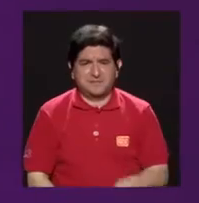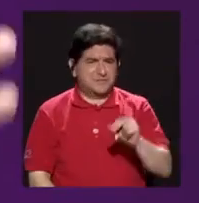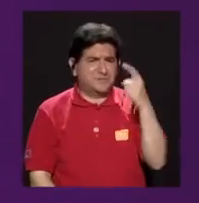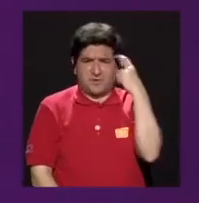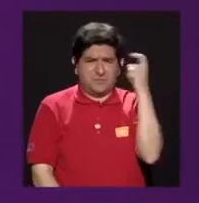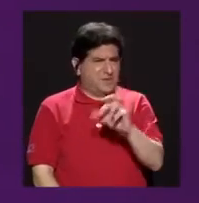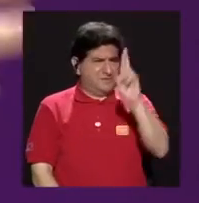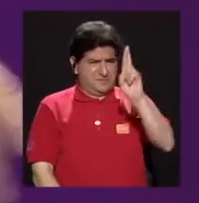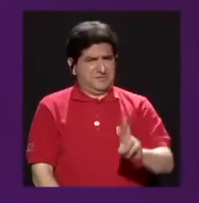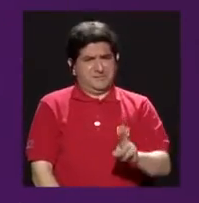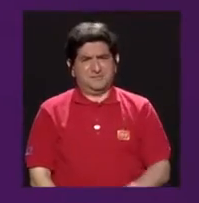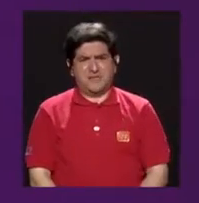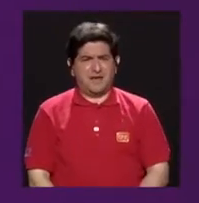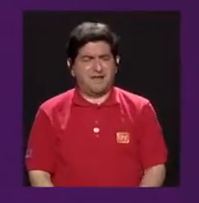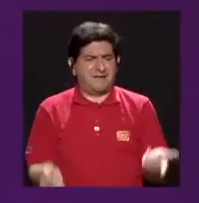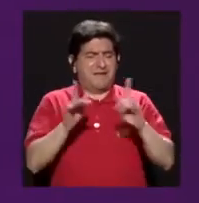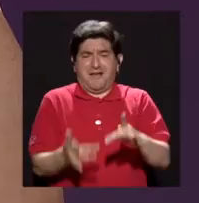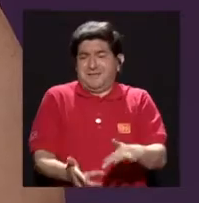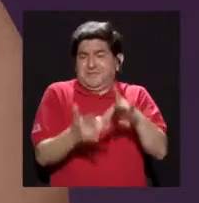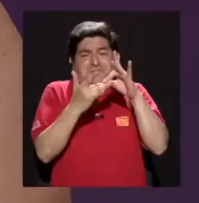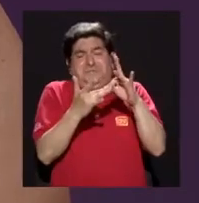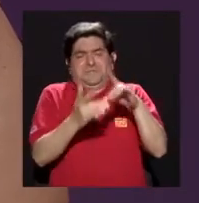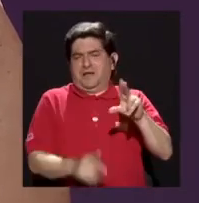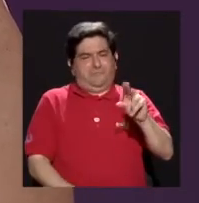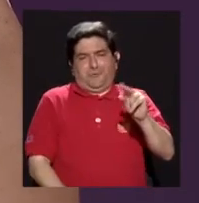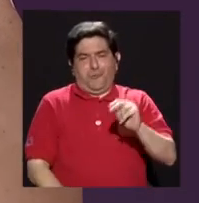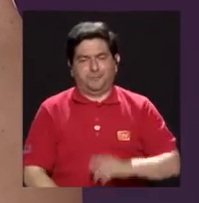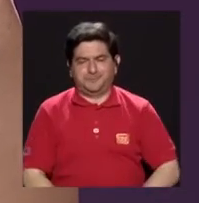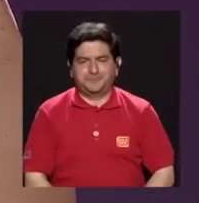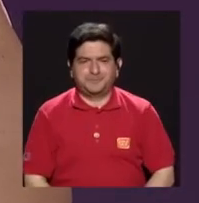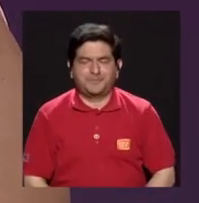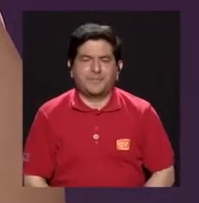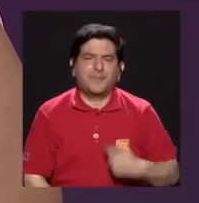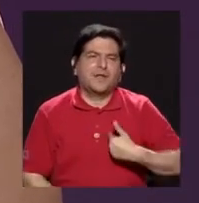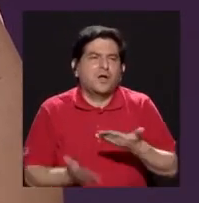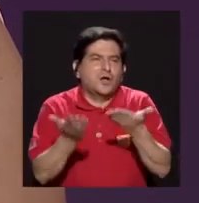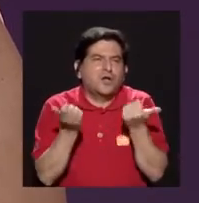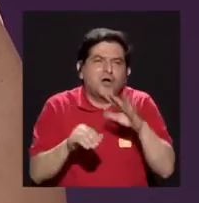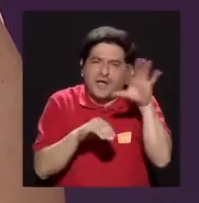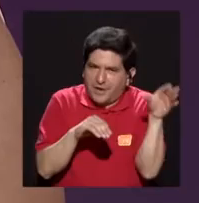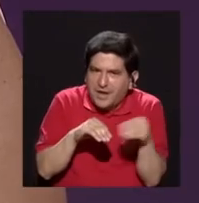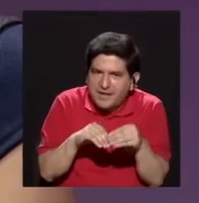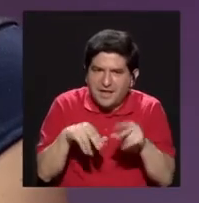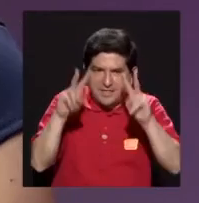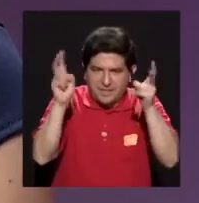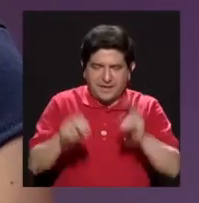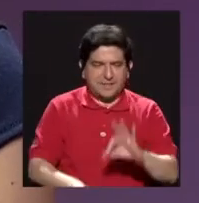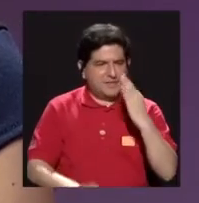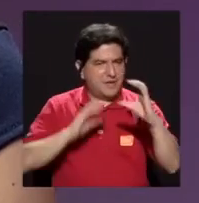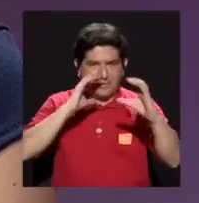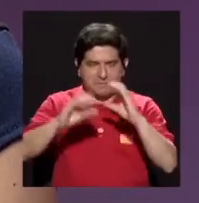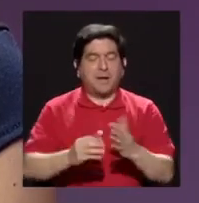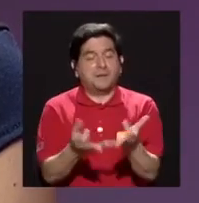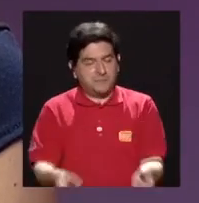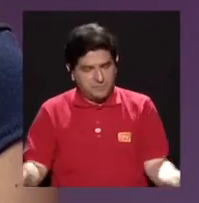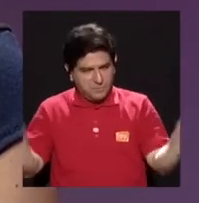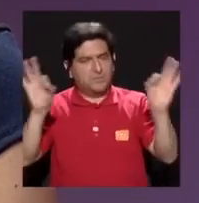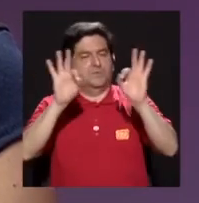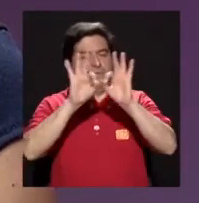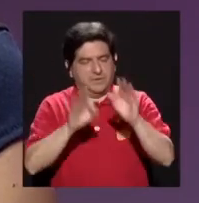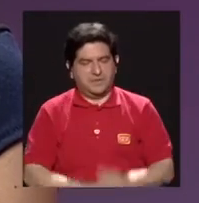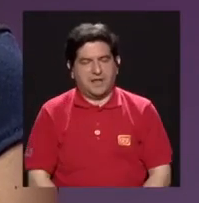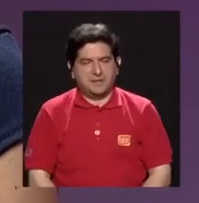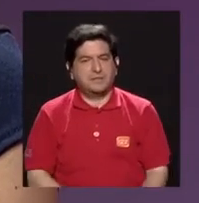que Costa Rica va a ser la excepción en ese sentido. Y yo quisiera ahí agregar, el tema de los medios, bueno, me parece fundamental, tienen